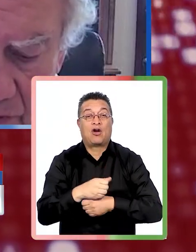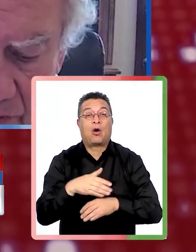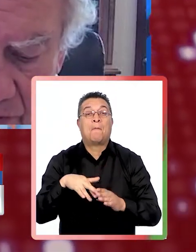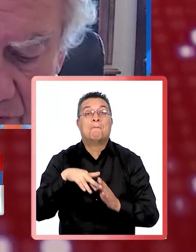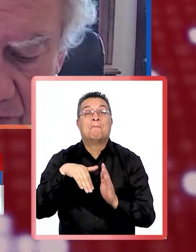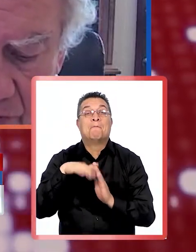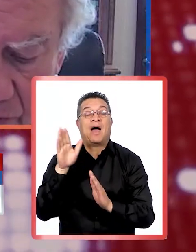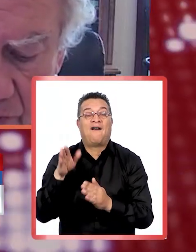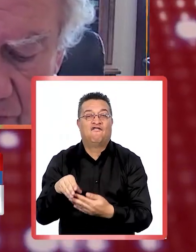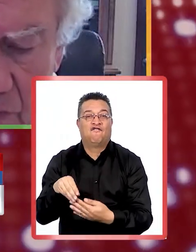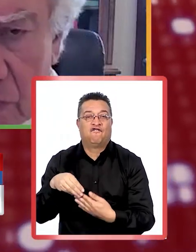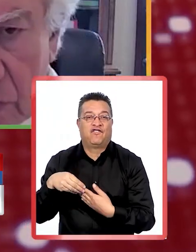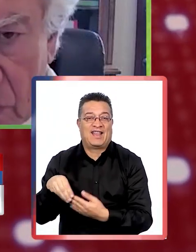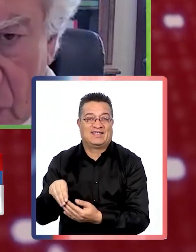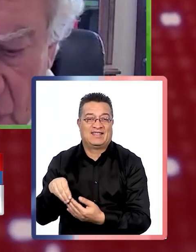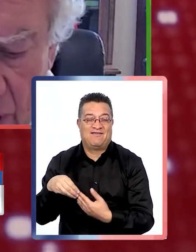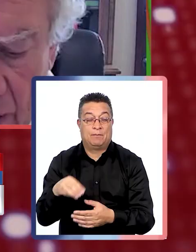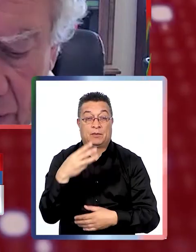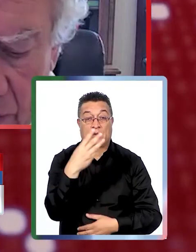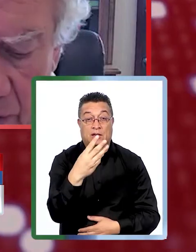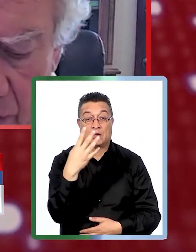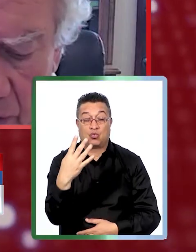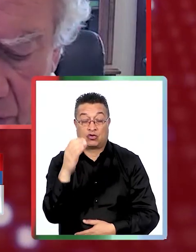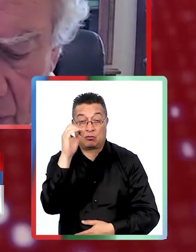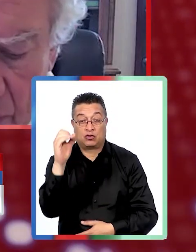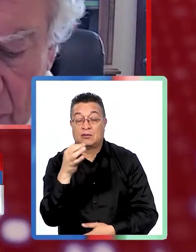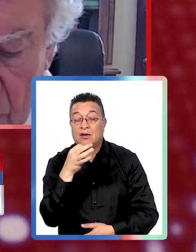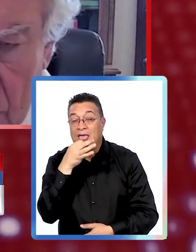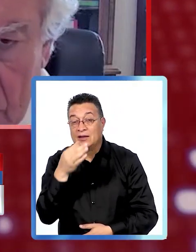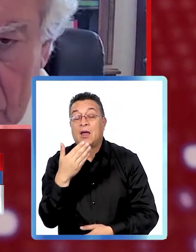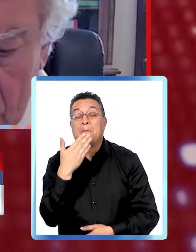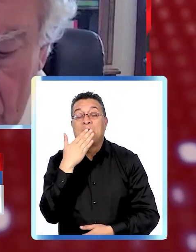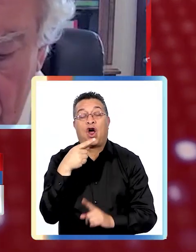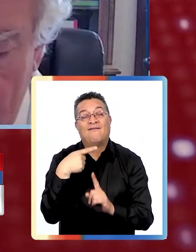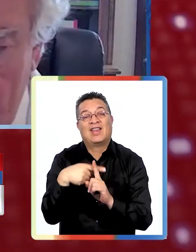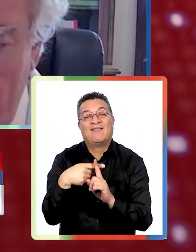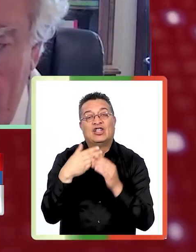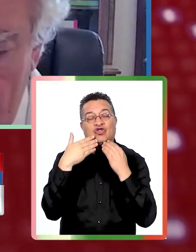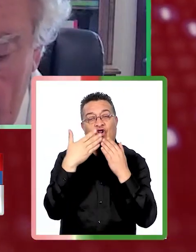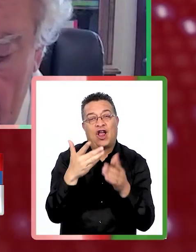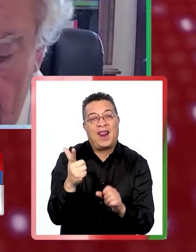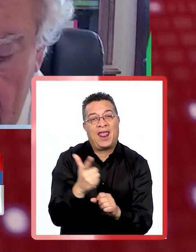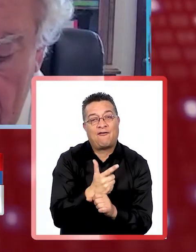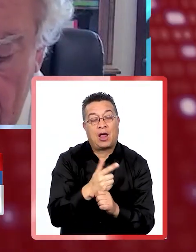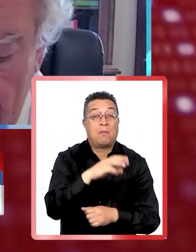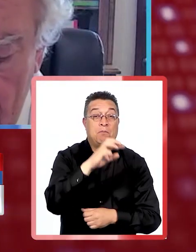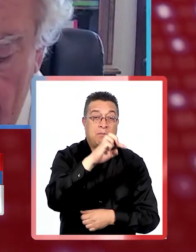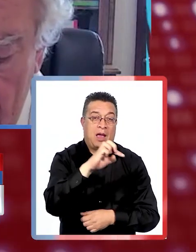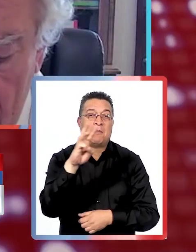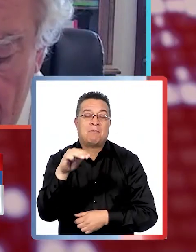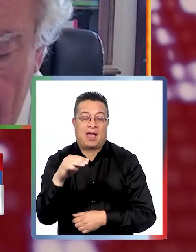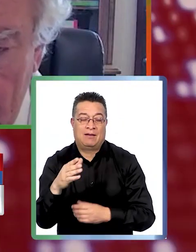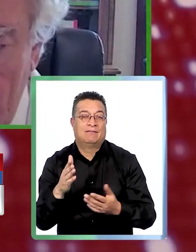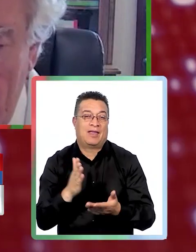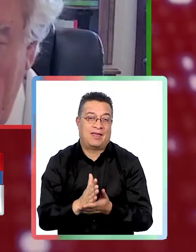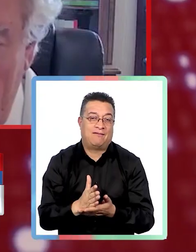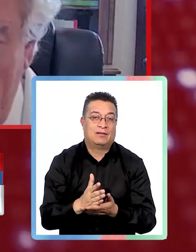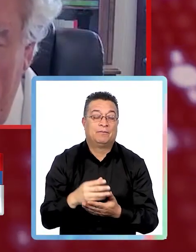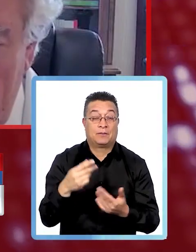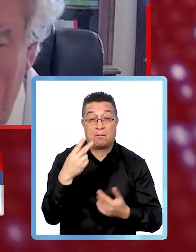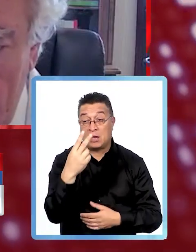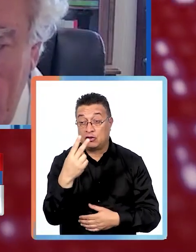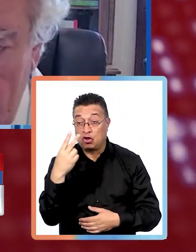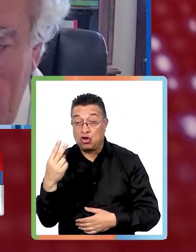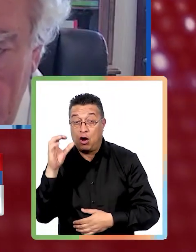flexibles, que es lo que usted mencionaba también, el 34% con mejores beneficios laborales para padres y madres,